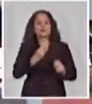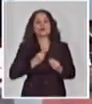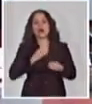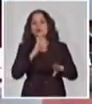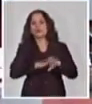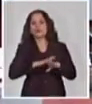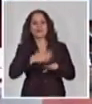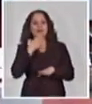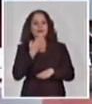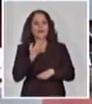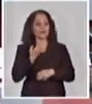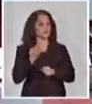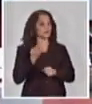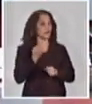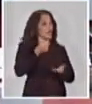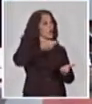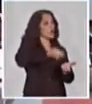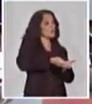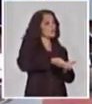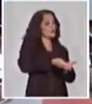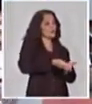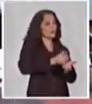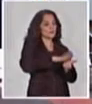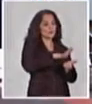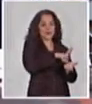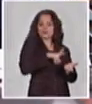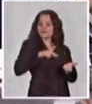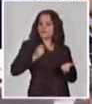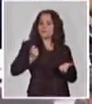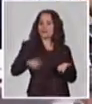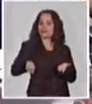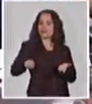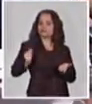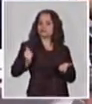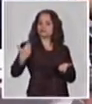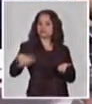compro a ti y le vendo especulativamente a otro. Y en el abusivo no hay compra-venta.